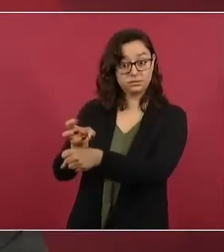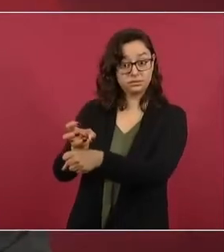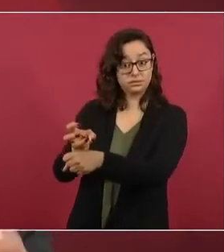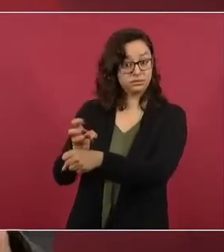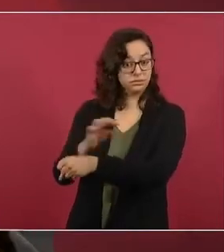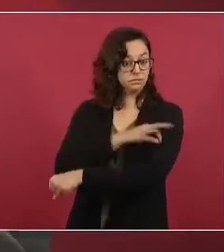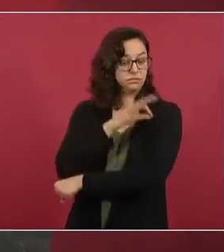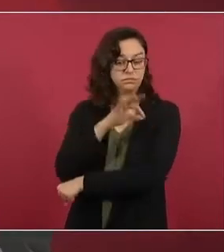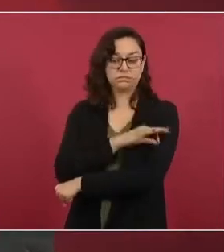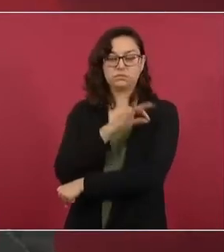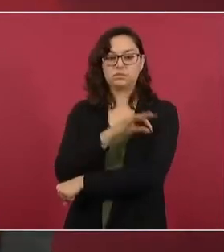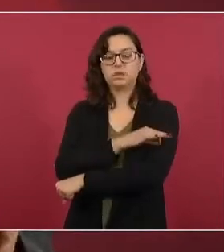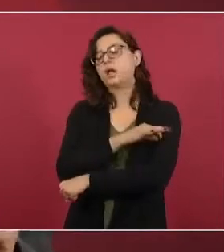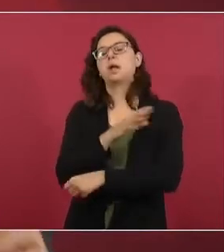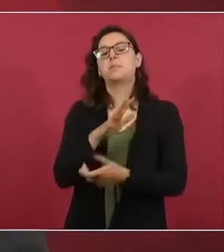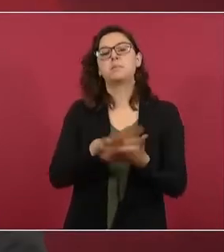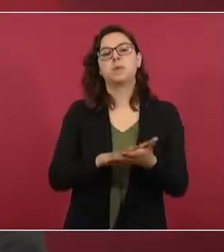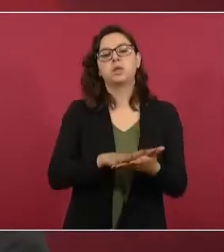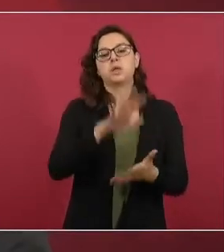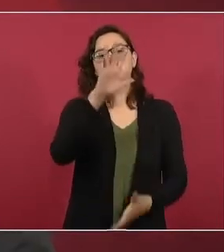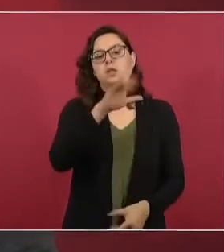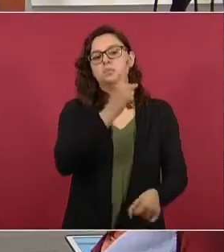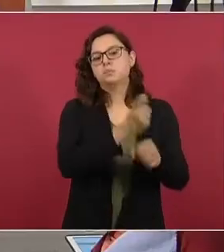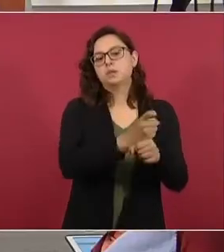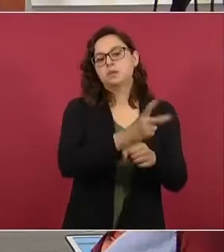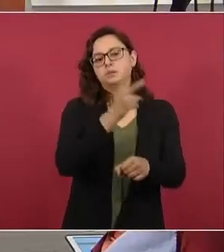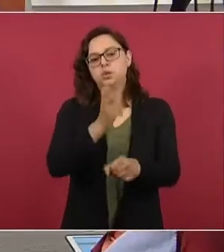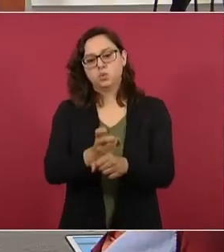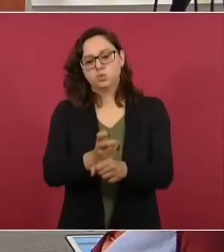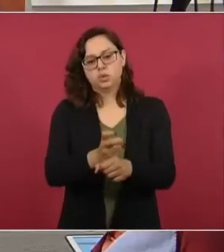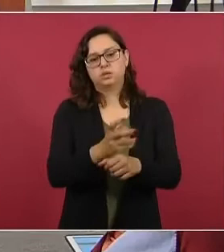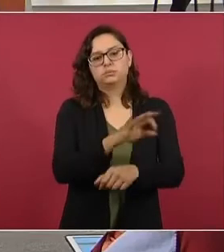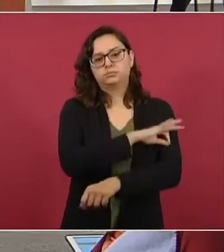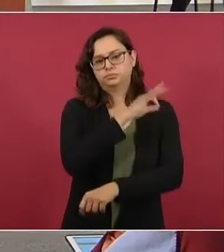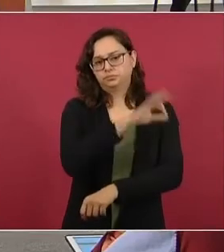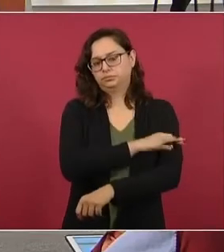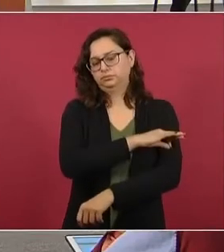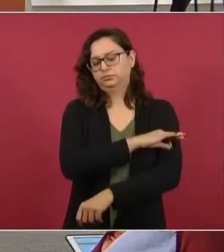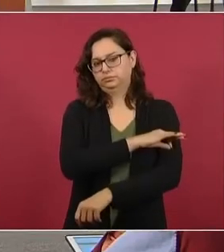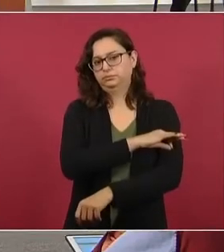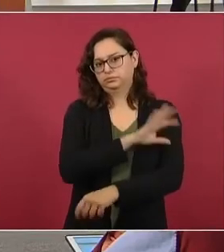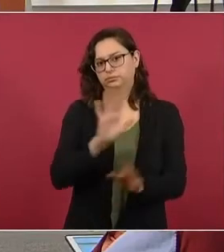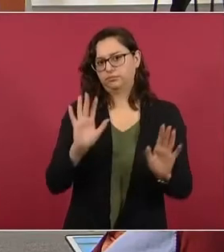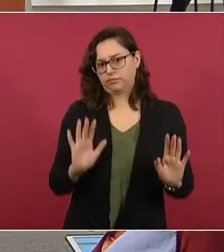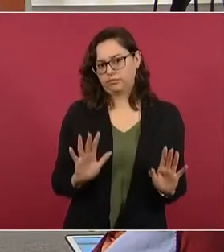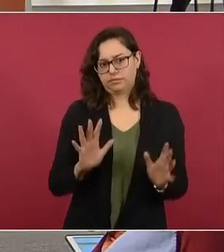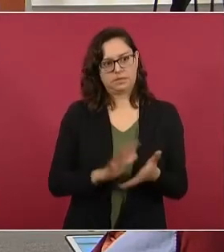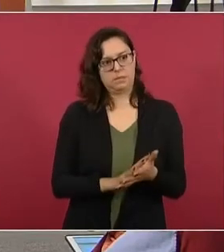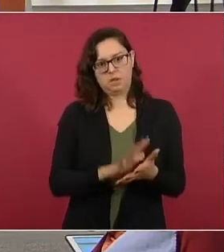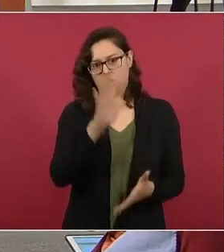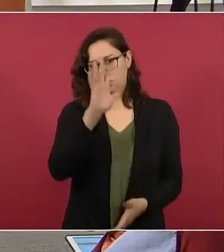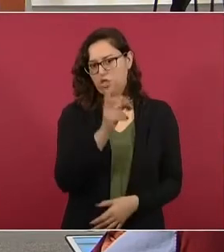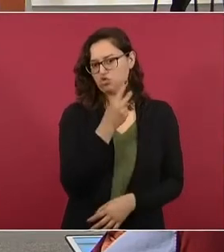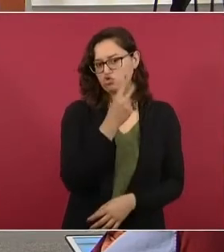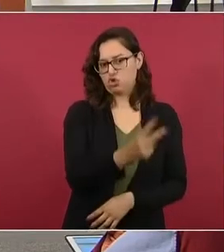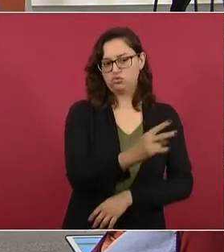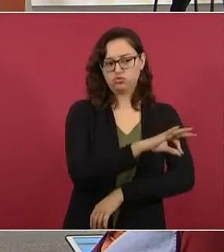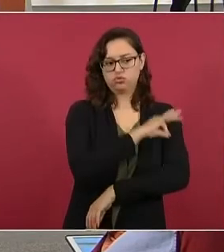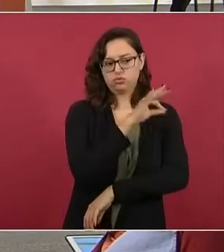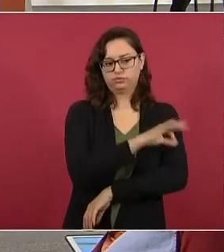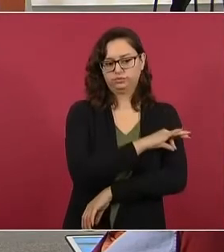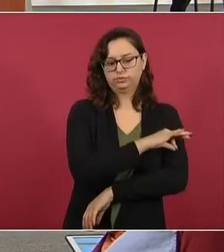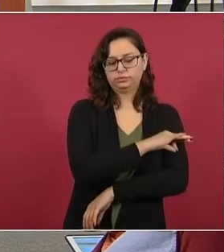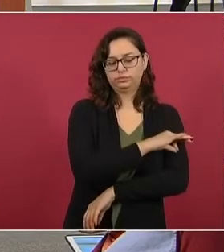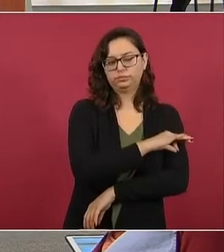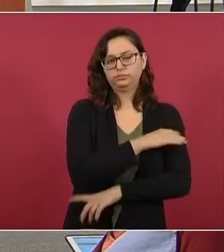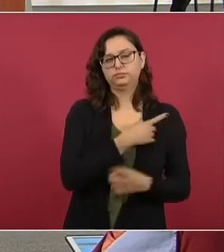mayoría son de 2 dosis, excepto de las vacunas usadas en México, la vacuna CanSino, que es de una sola dosis,